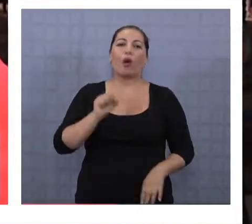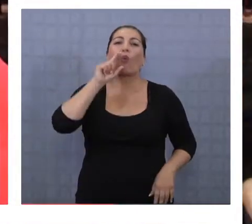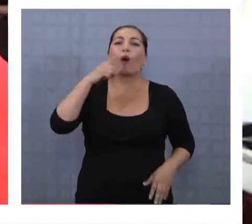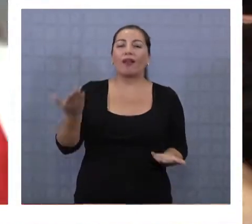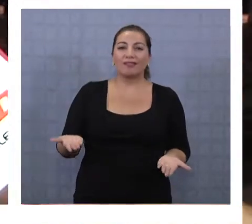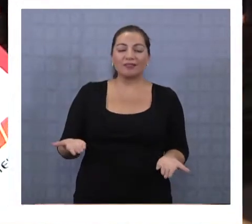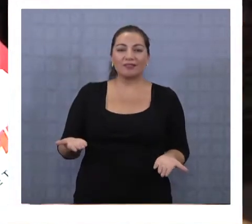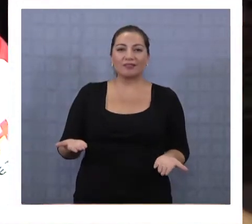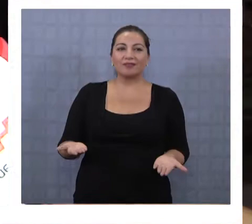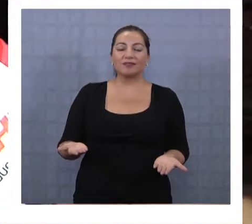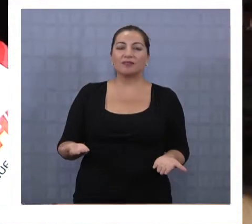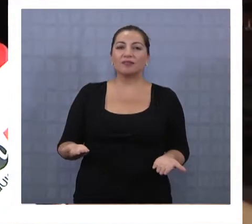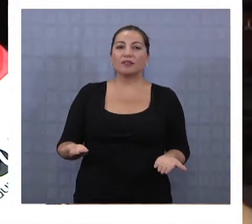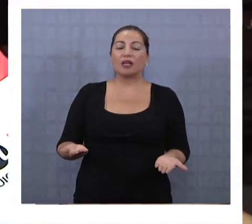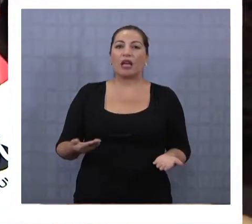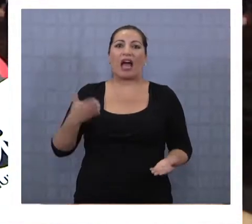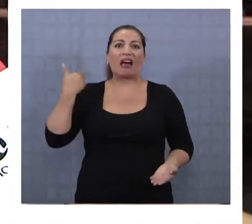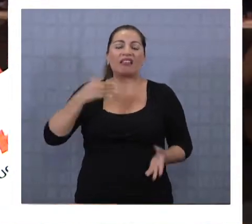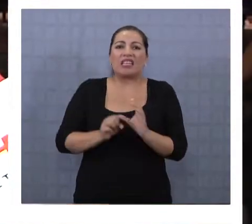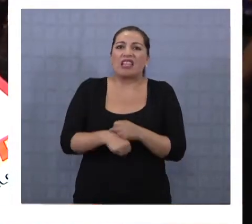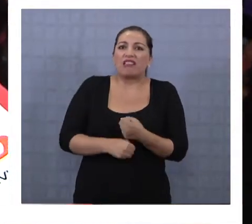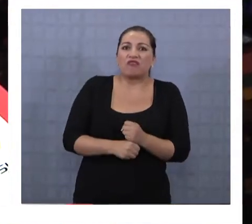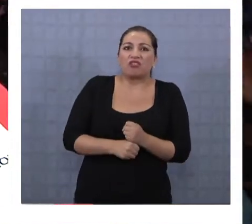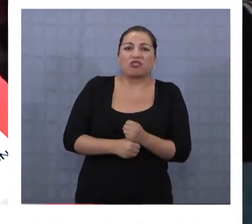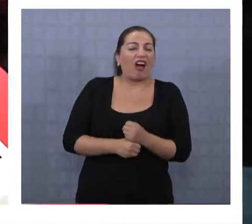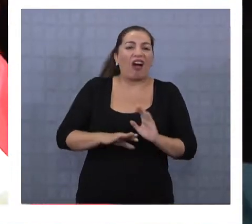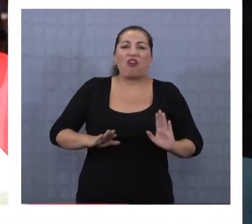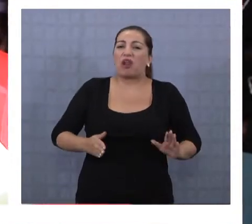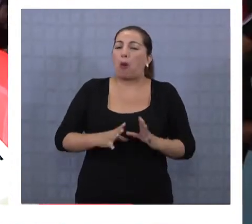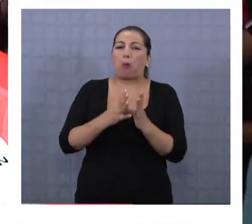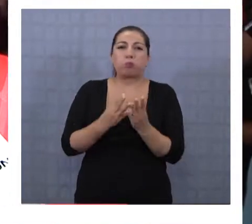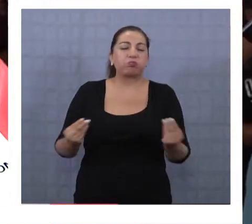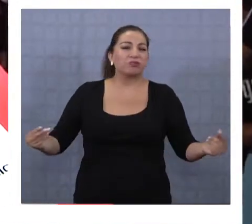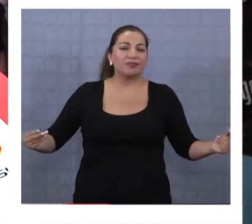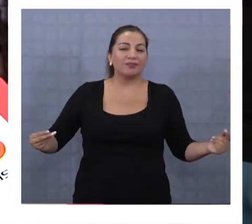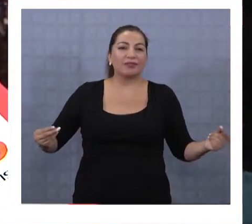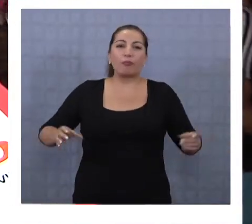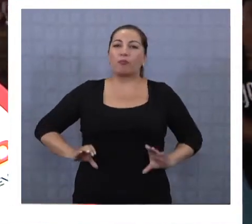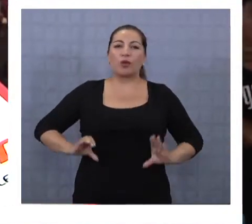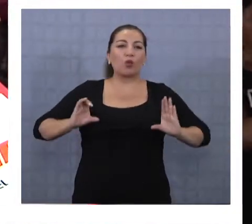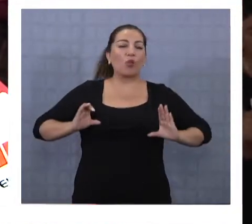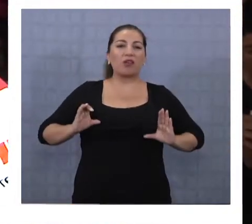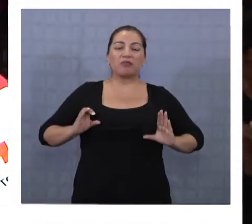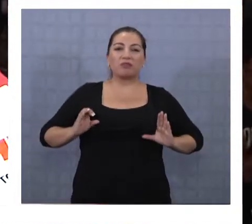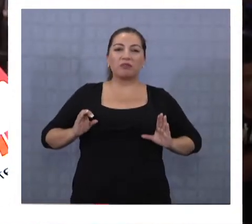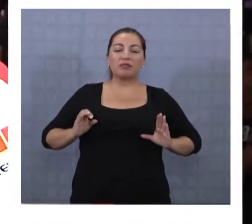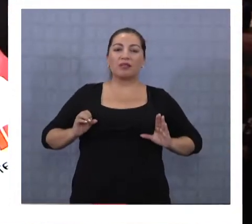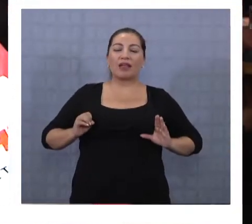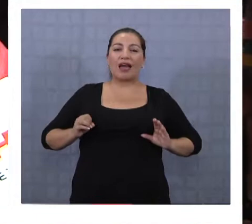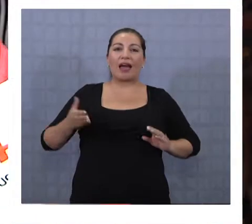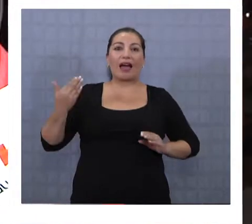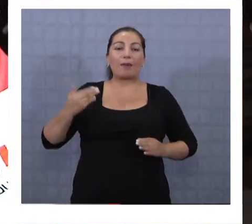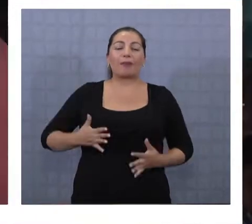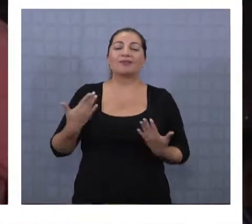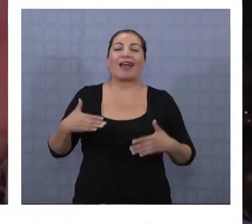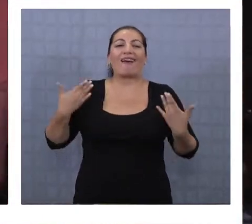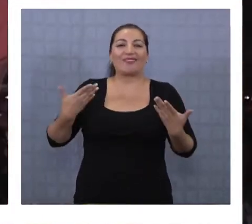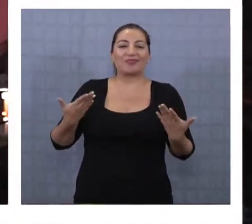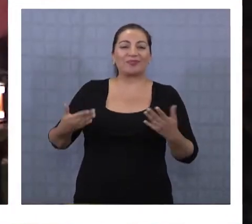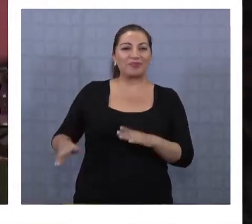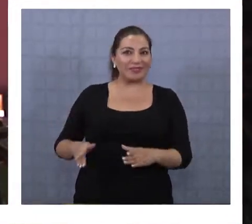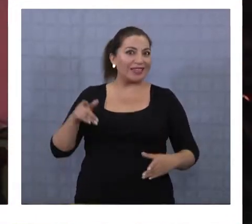¿Cómo cuáles? ¿Qué beneficios? Más del estrés, por un lado, me ha mejorado mi condición física, me siento más animoso.